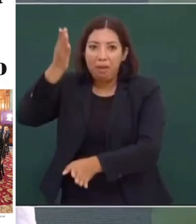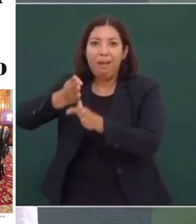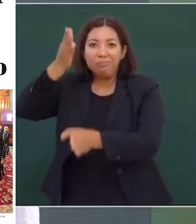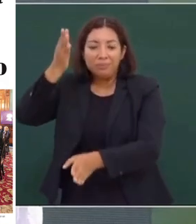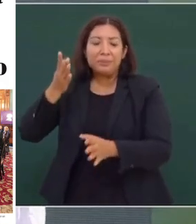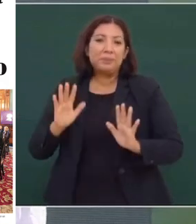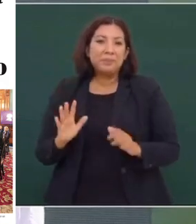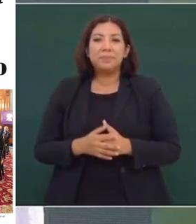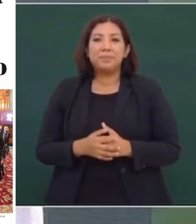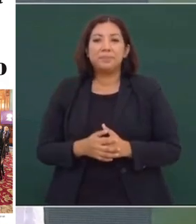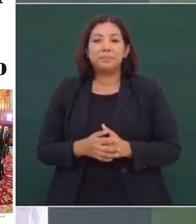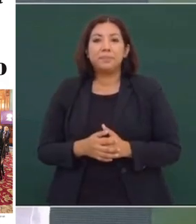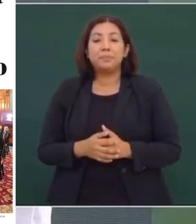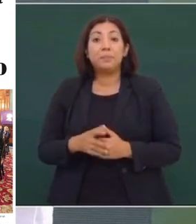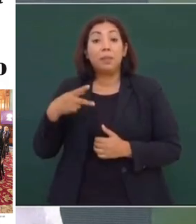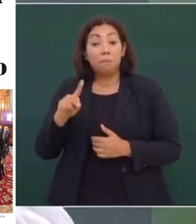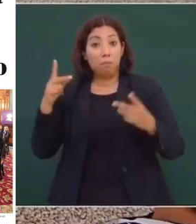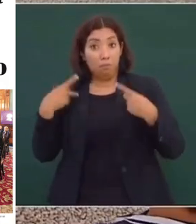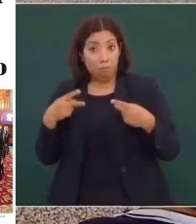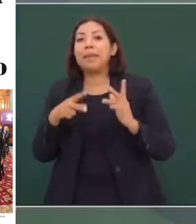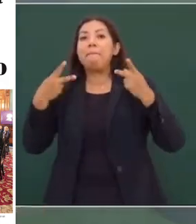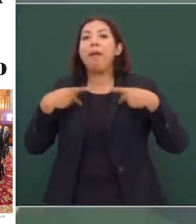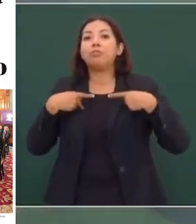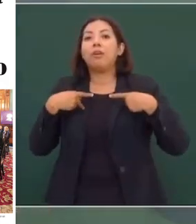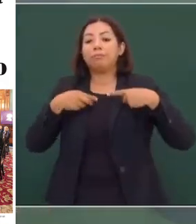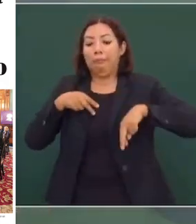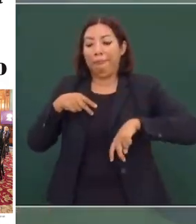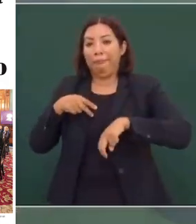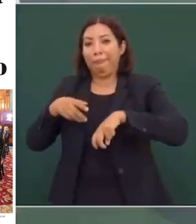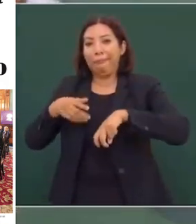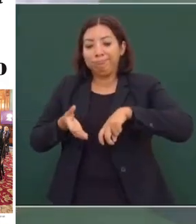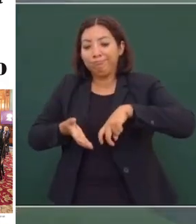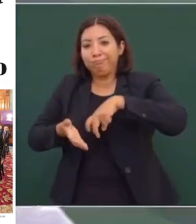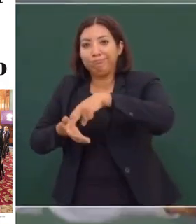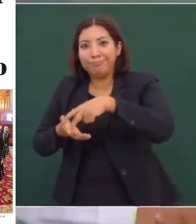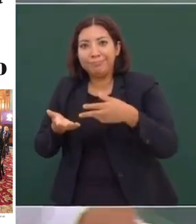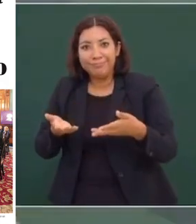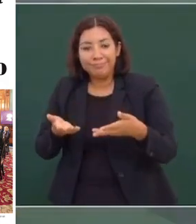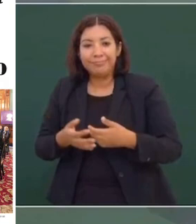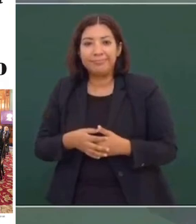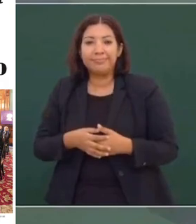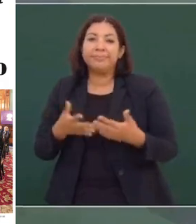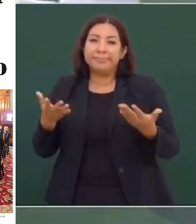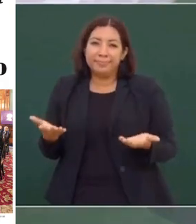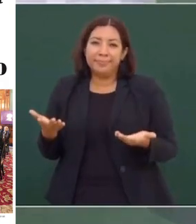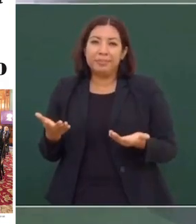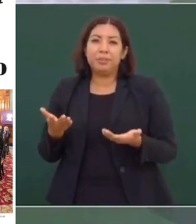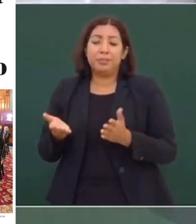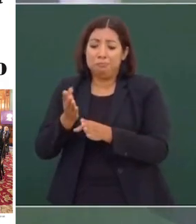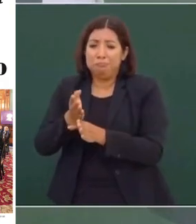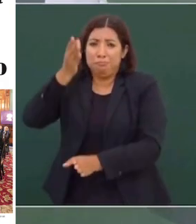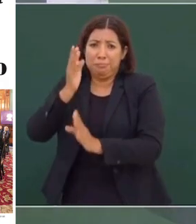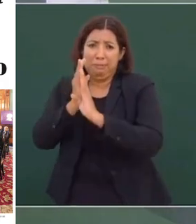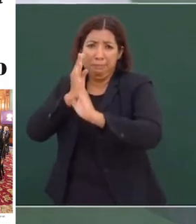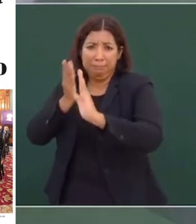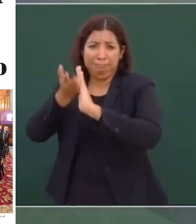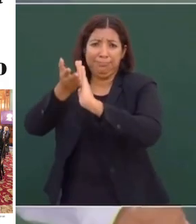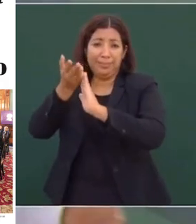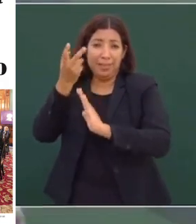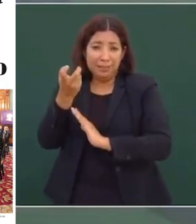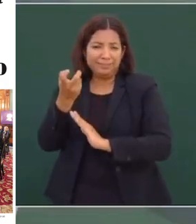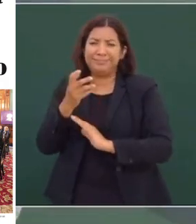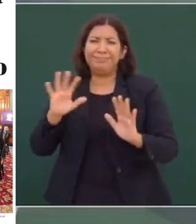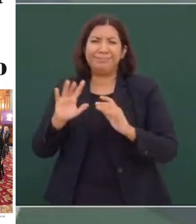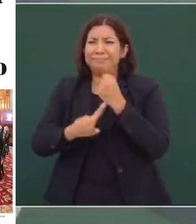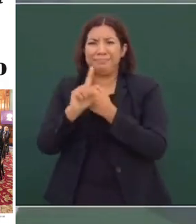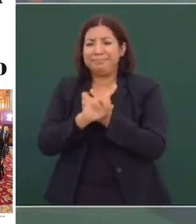tienen, respetuosamente lo digo, toda la información de que, pues, en vez de construir muros queriendo solucionar el problema, que eso es pura